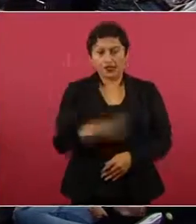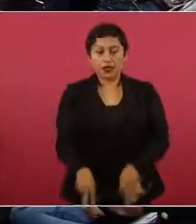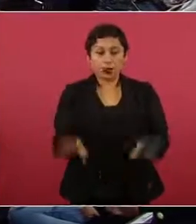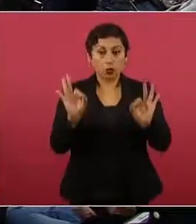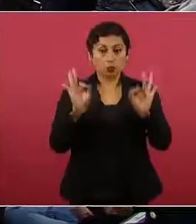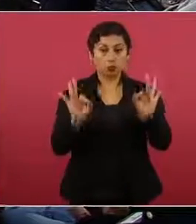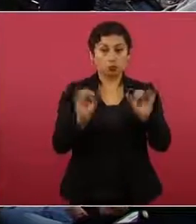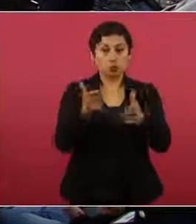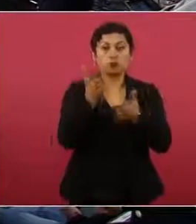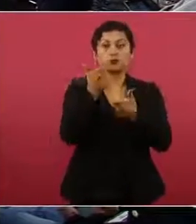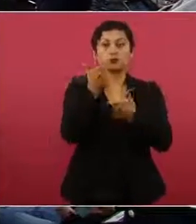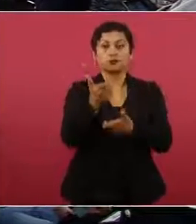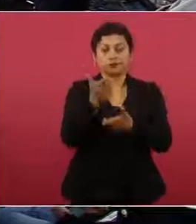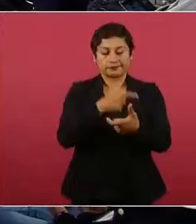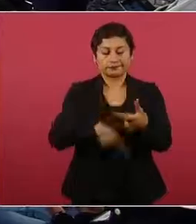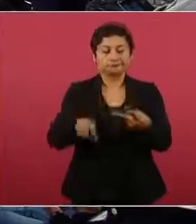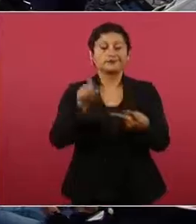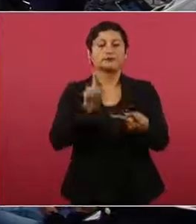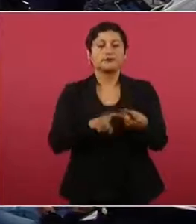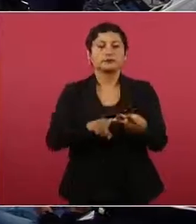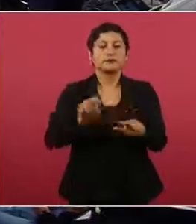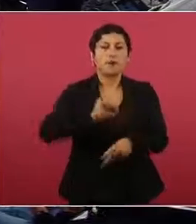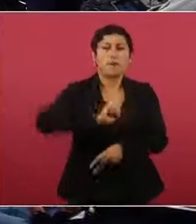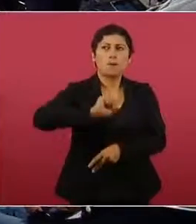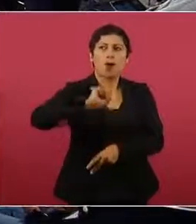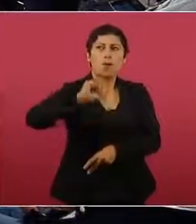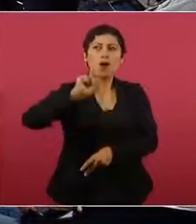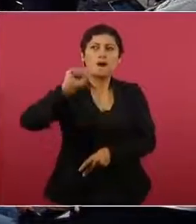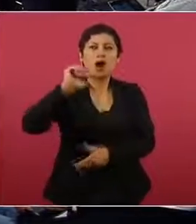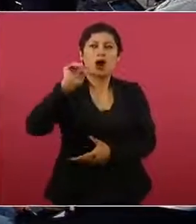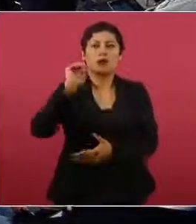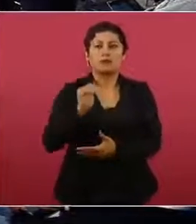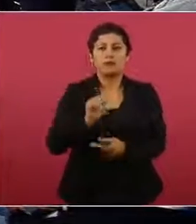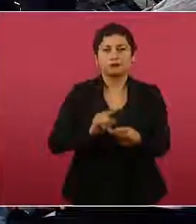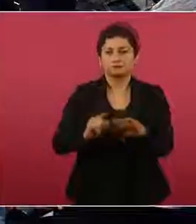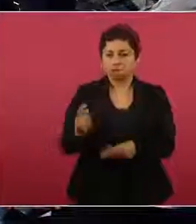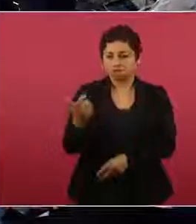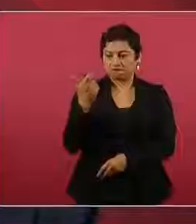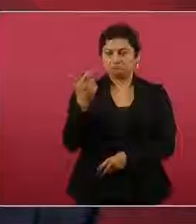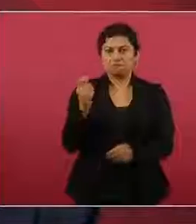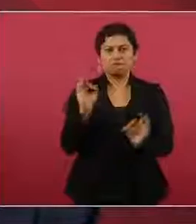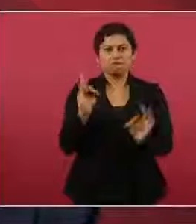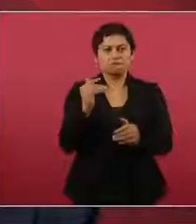menos inflación? ¿Por qué tenemos un peso fuerte?